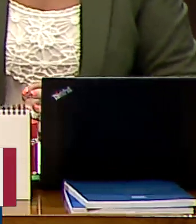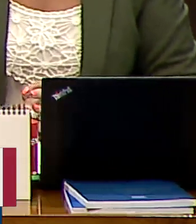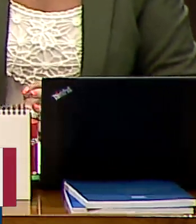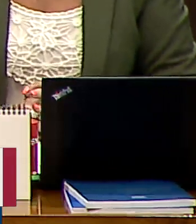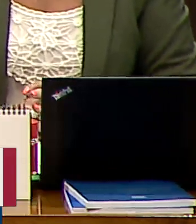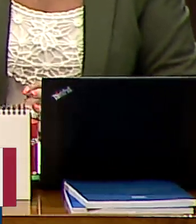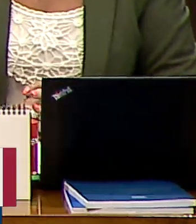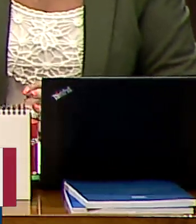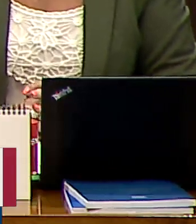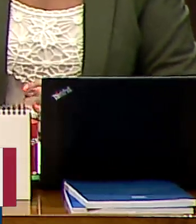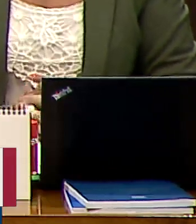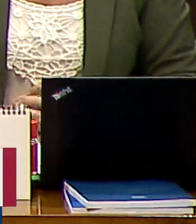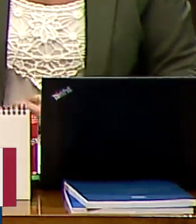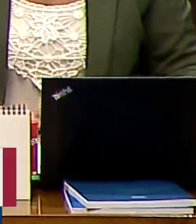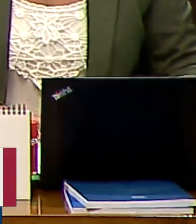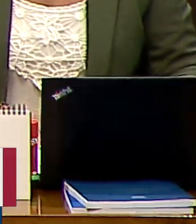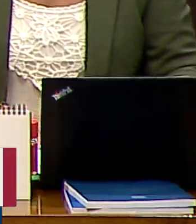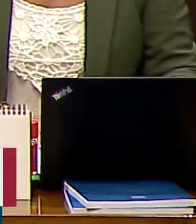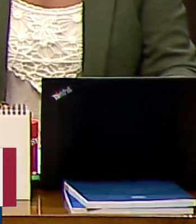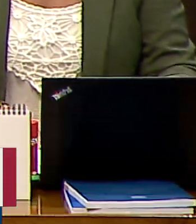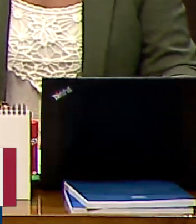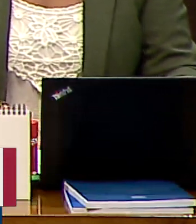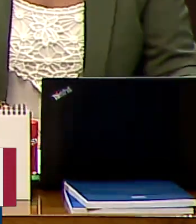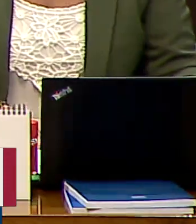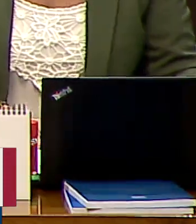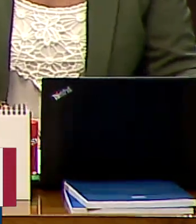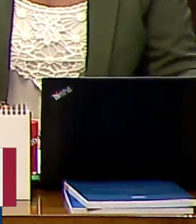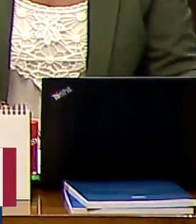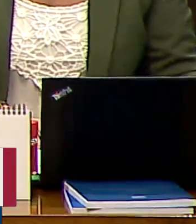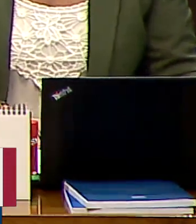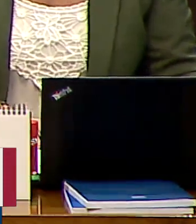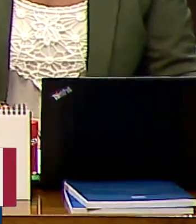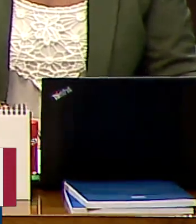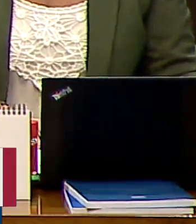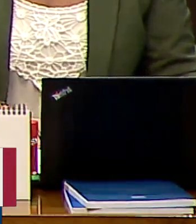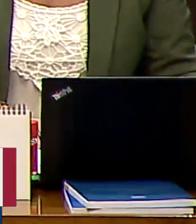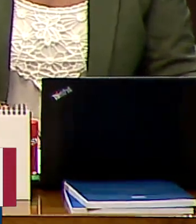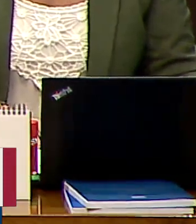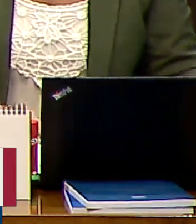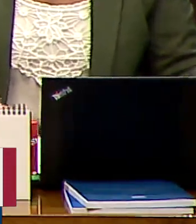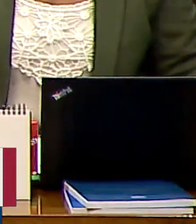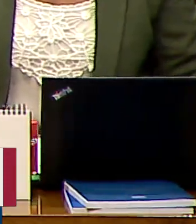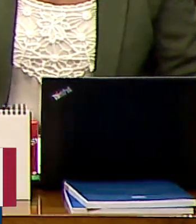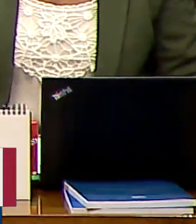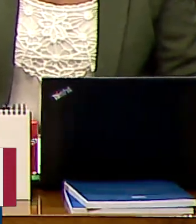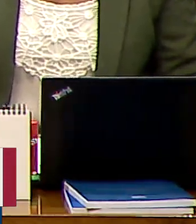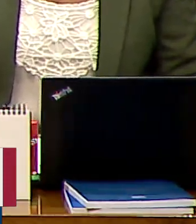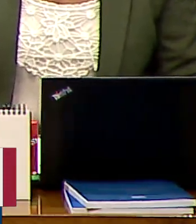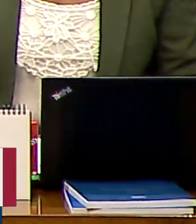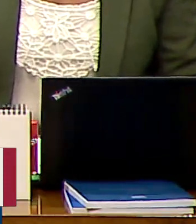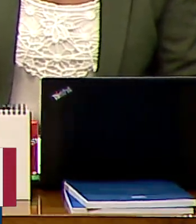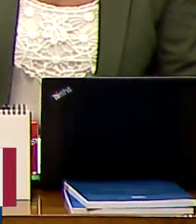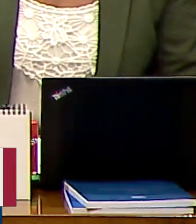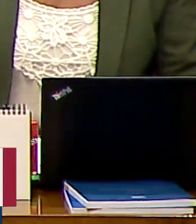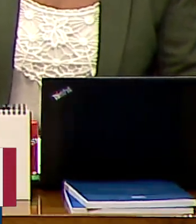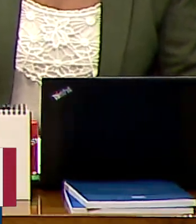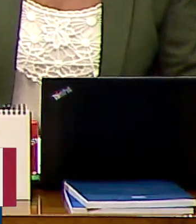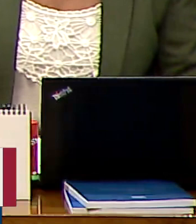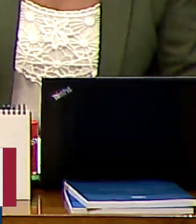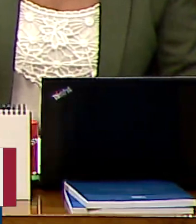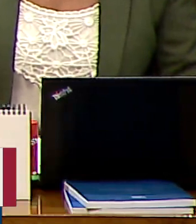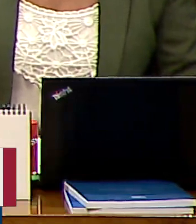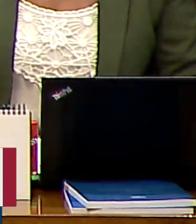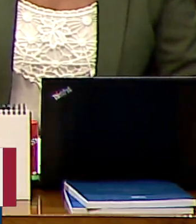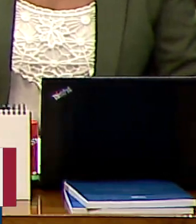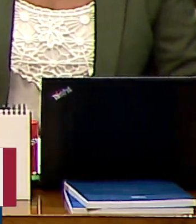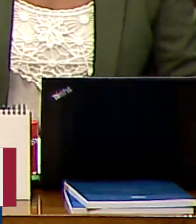mi costado la honorable diputada, la señora Virginia Troncoso, quien nos ha solicitado saludar a una delegación